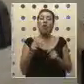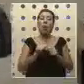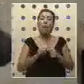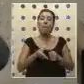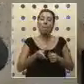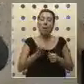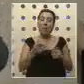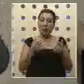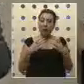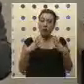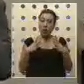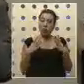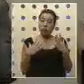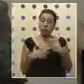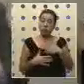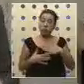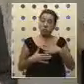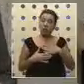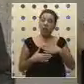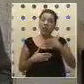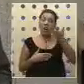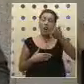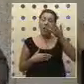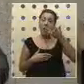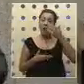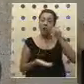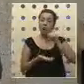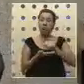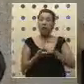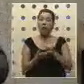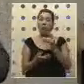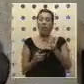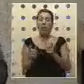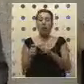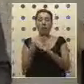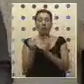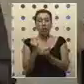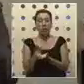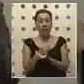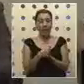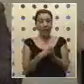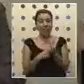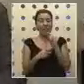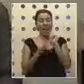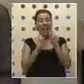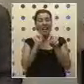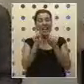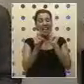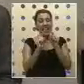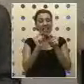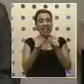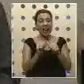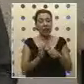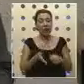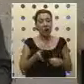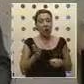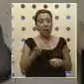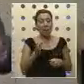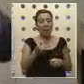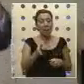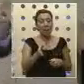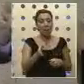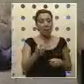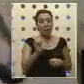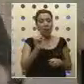Yo me alegro de que los alegatos que hiciera la UDI en la Comisión de Hacienda, criticando el carácter permanente,